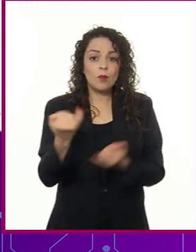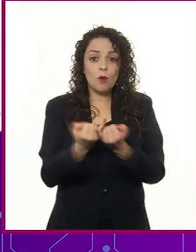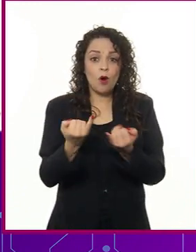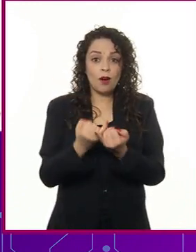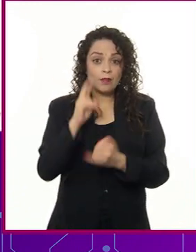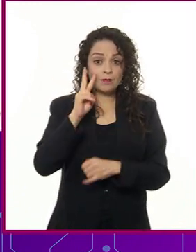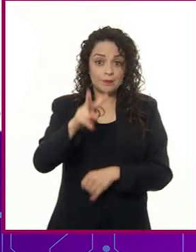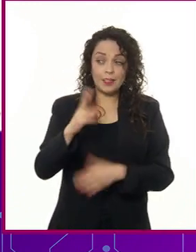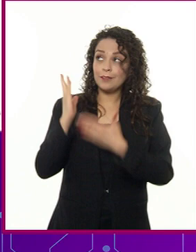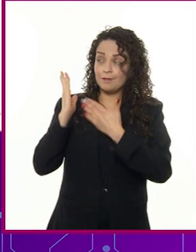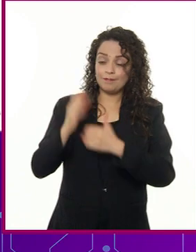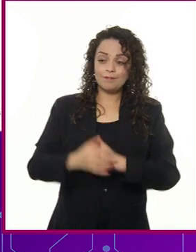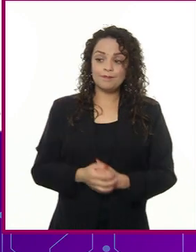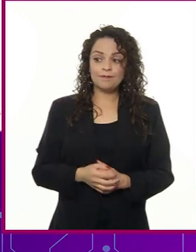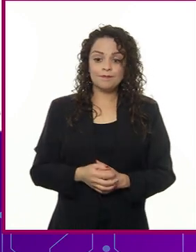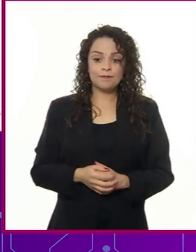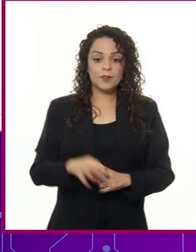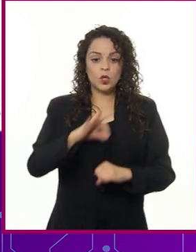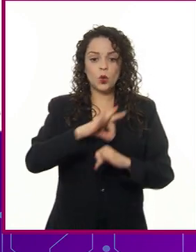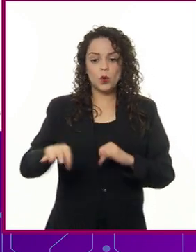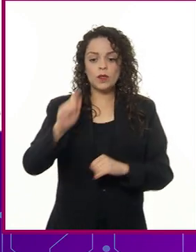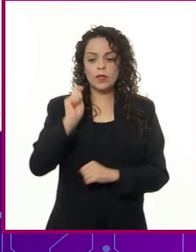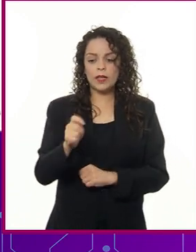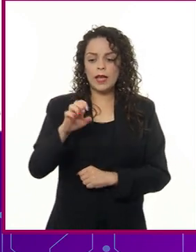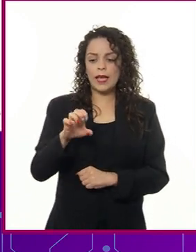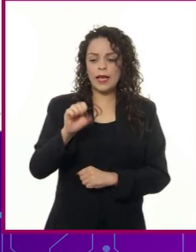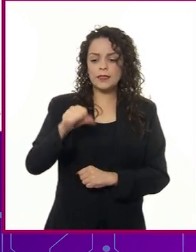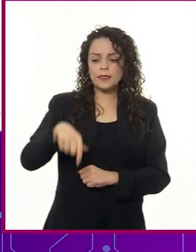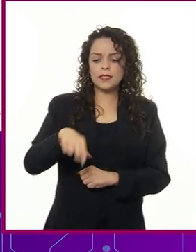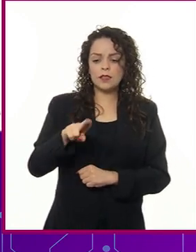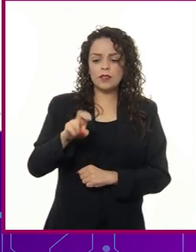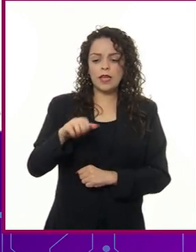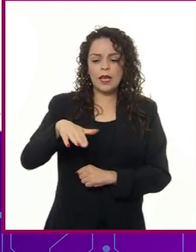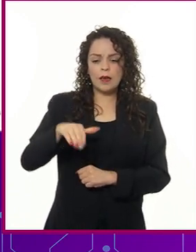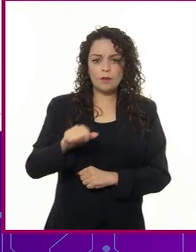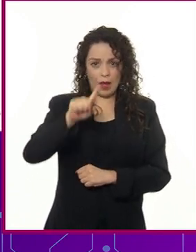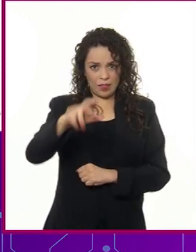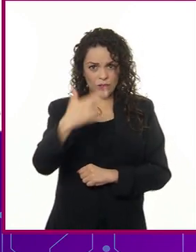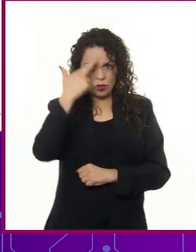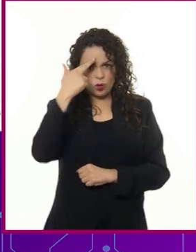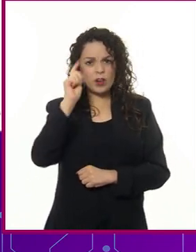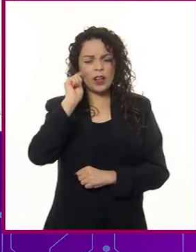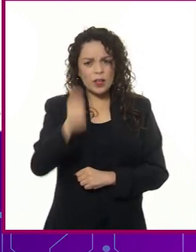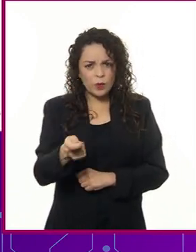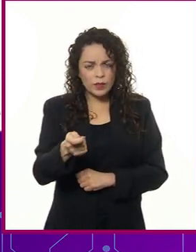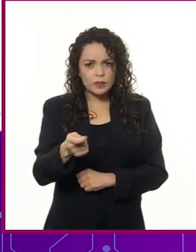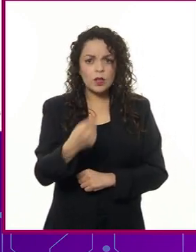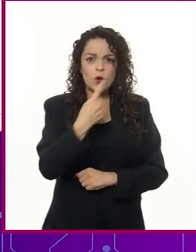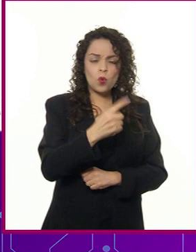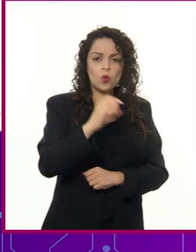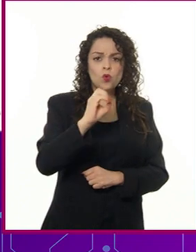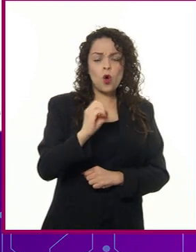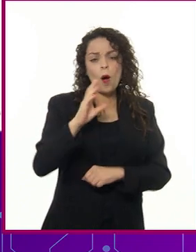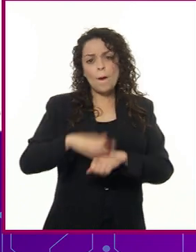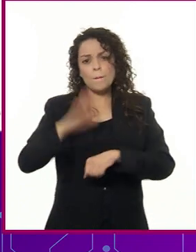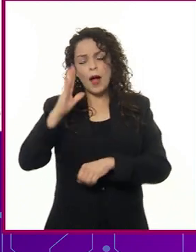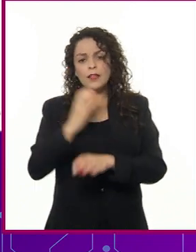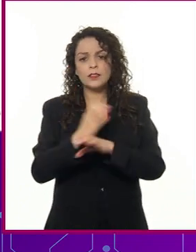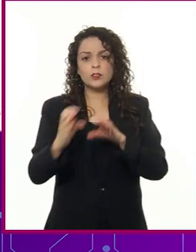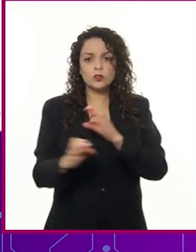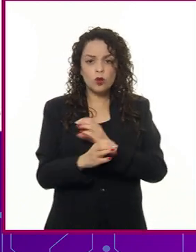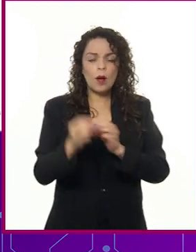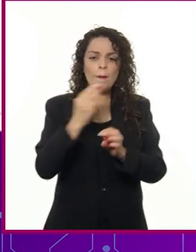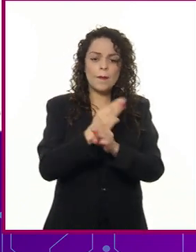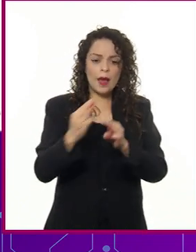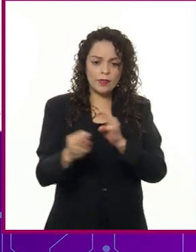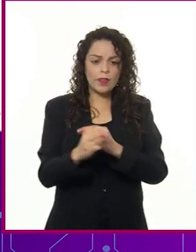Por último, tenemos a los esquemas. Como recordarás, representan de manera simbólica uno o varios objetos o cosas